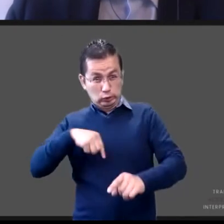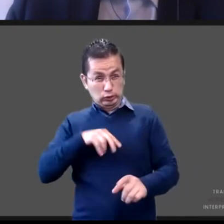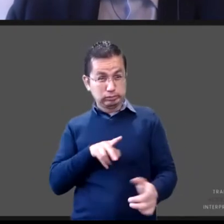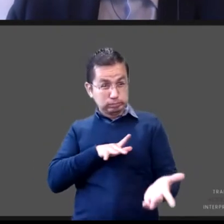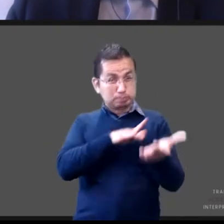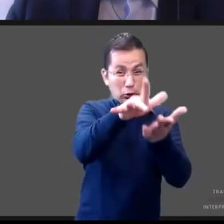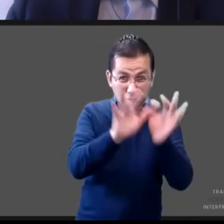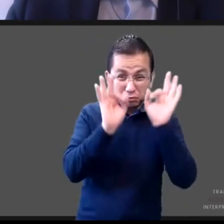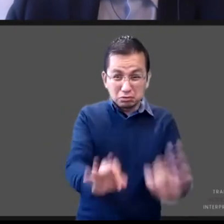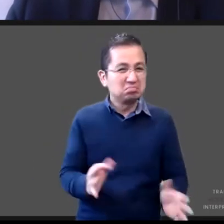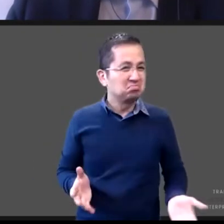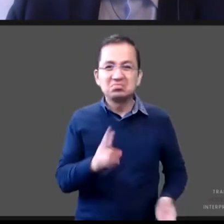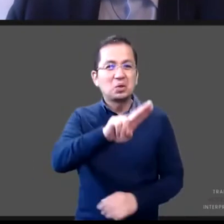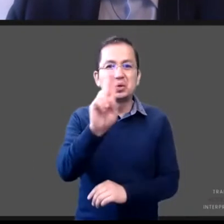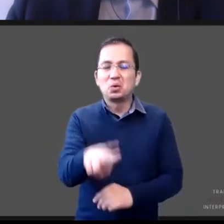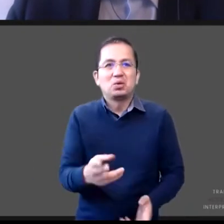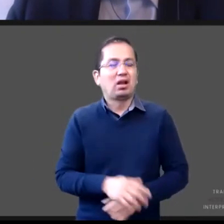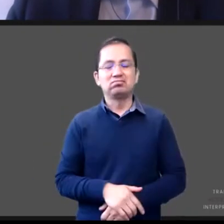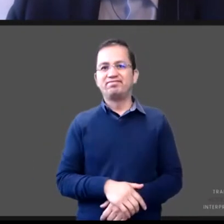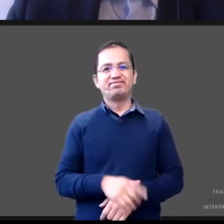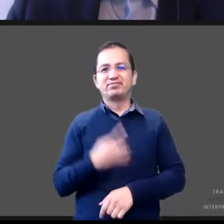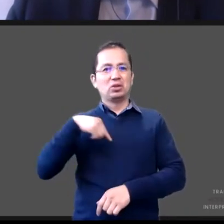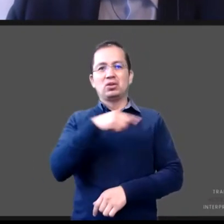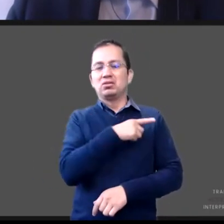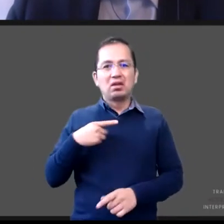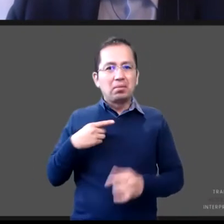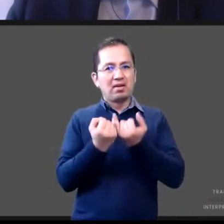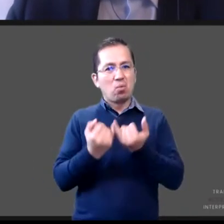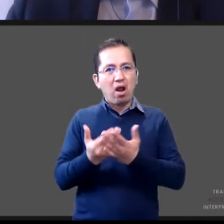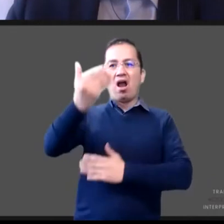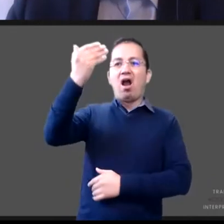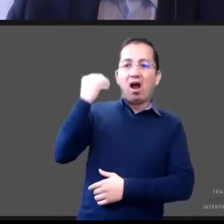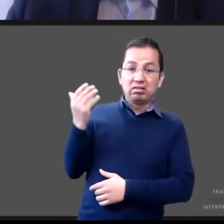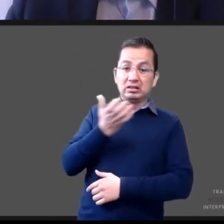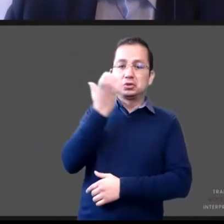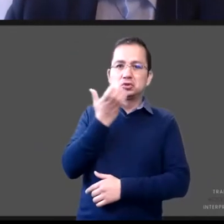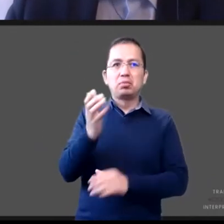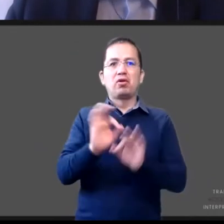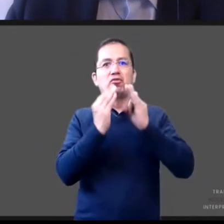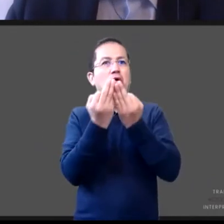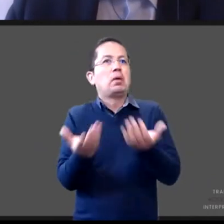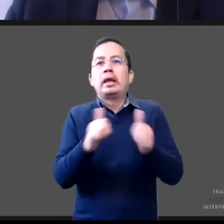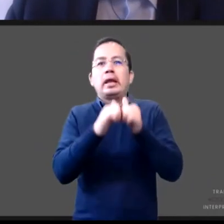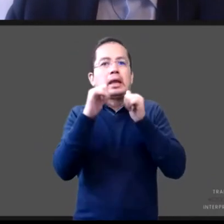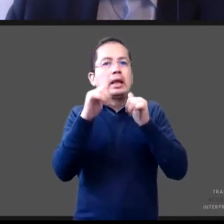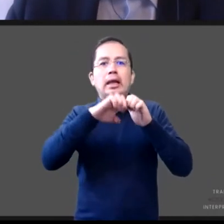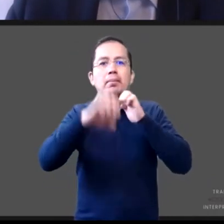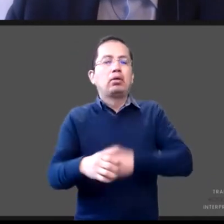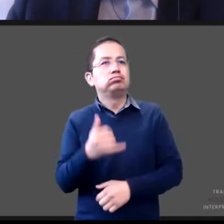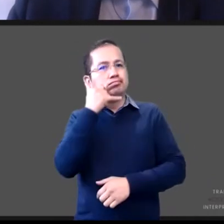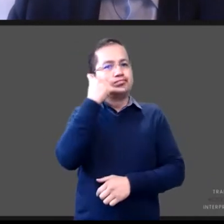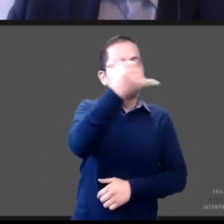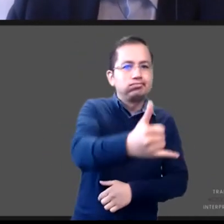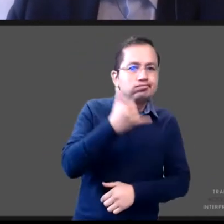madres. Tenemos que hacer uso de herramientas tradicionales, ¿no? Y que a lo mejor tenemos en desuso, perifoneo, digamos, soluciones de